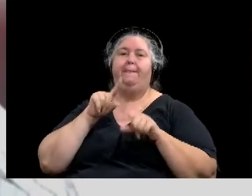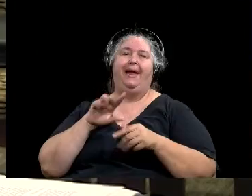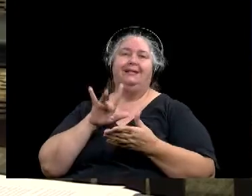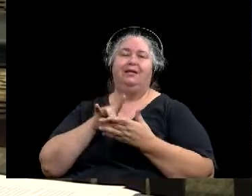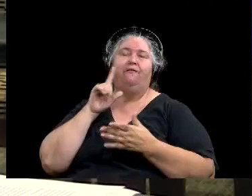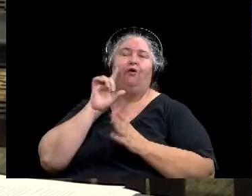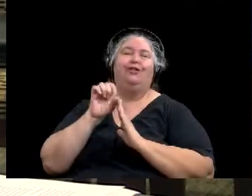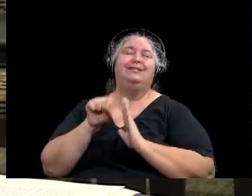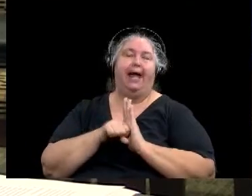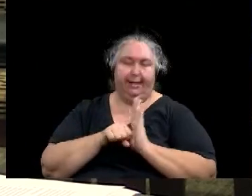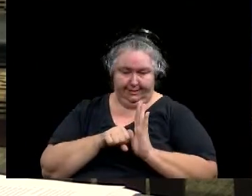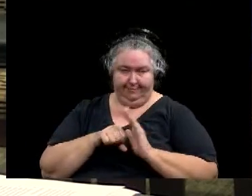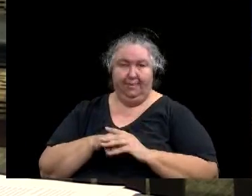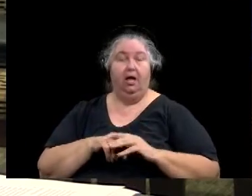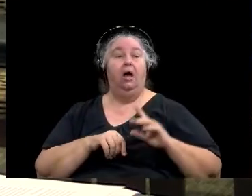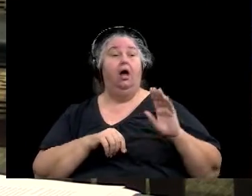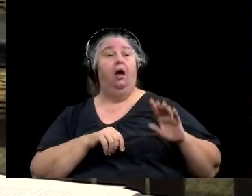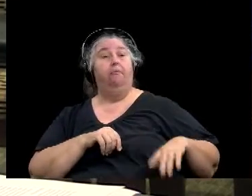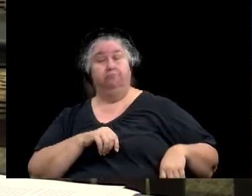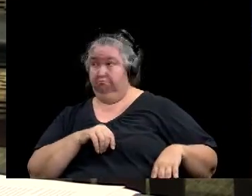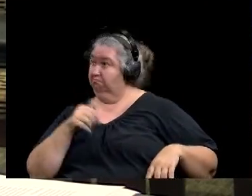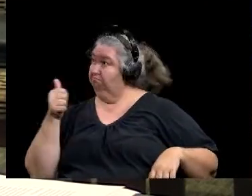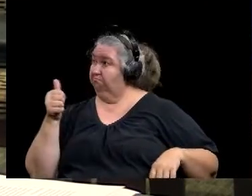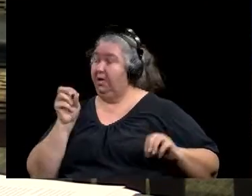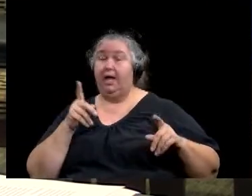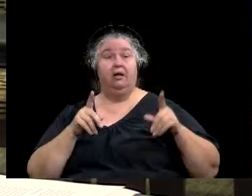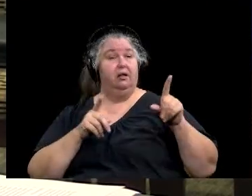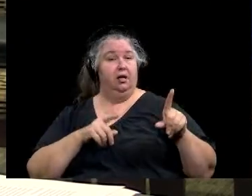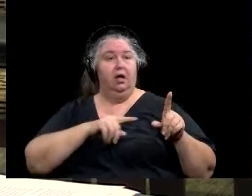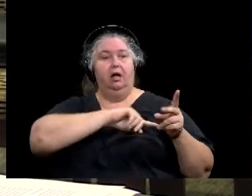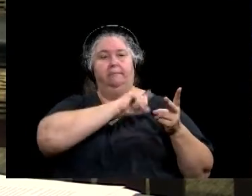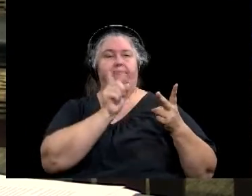so para esa facilidad para el estado